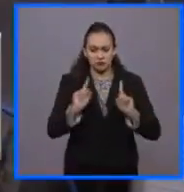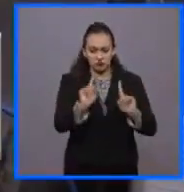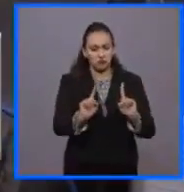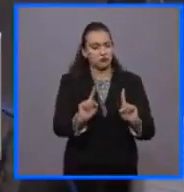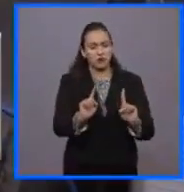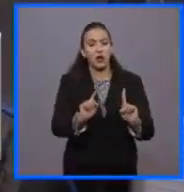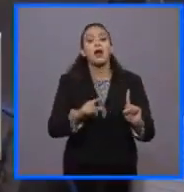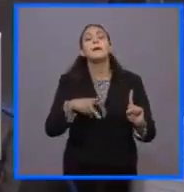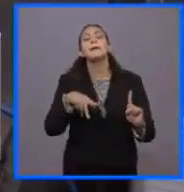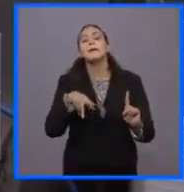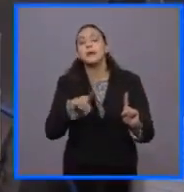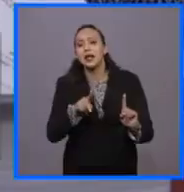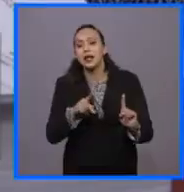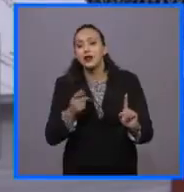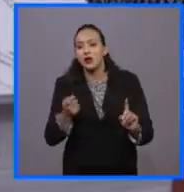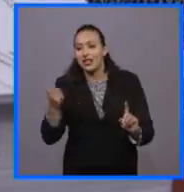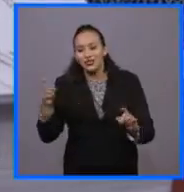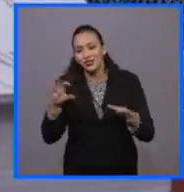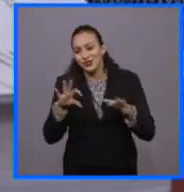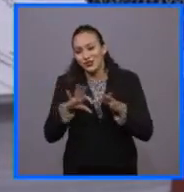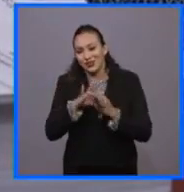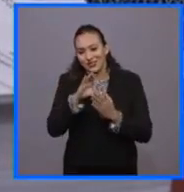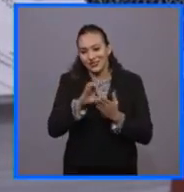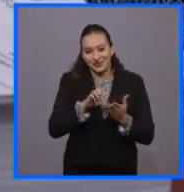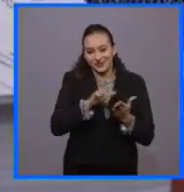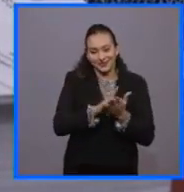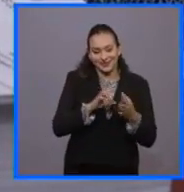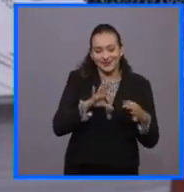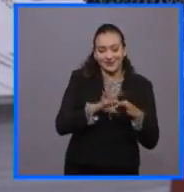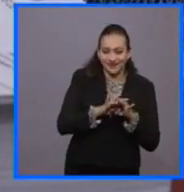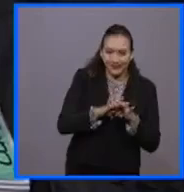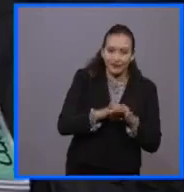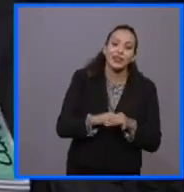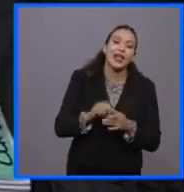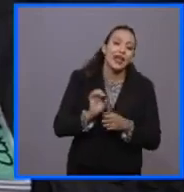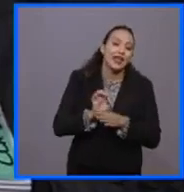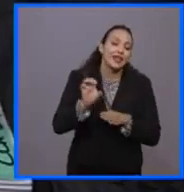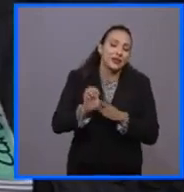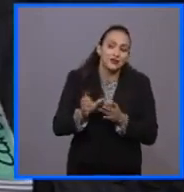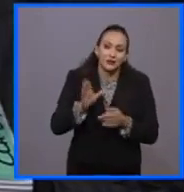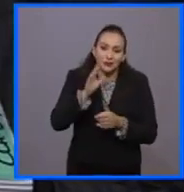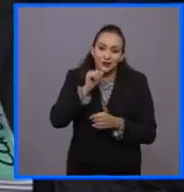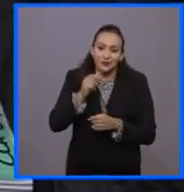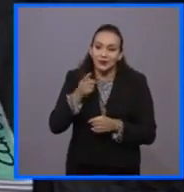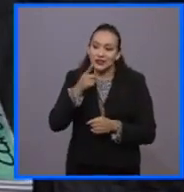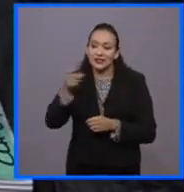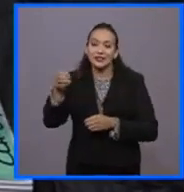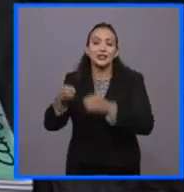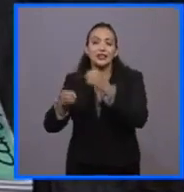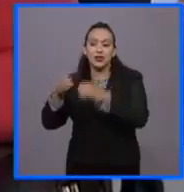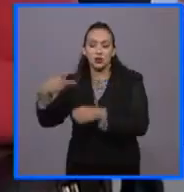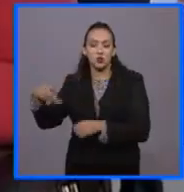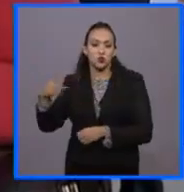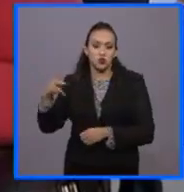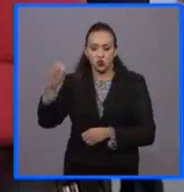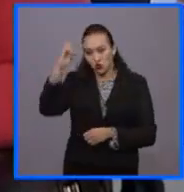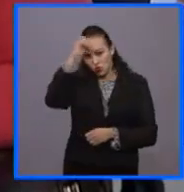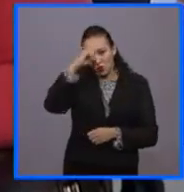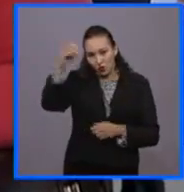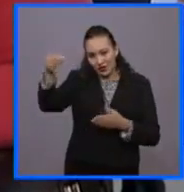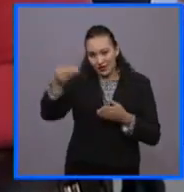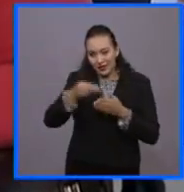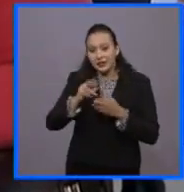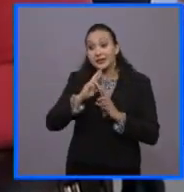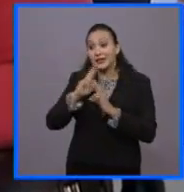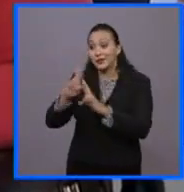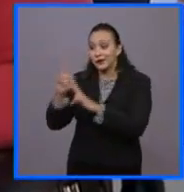ideas, al no ser vinculantes, tampoco puede constreñirse a los órganos jurisdiccionales a emitir una respuesta a los amicus curiae,